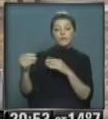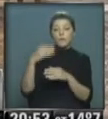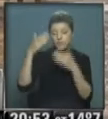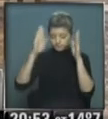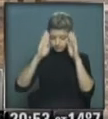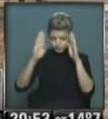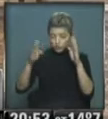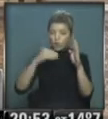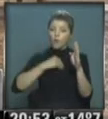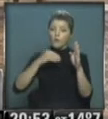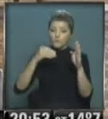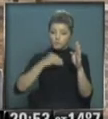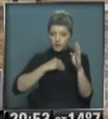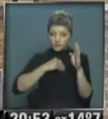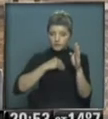para adelante,